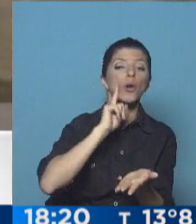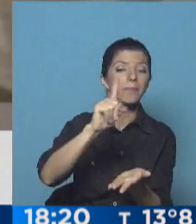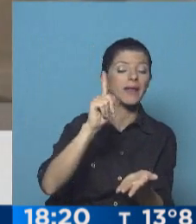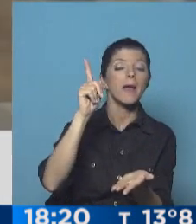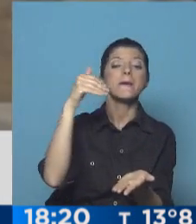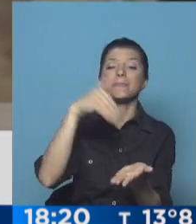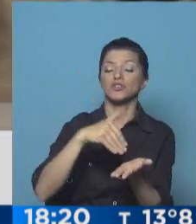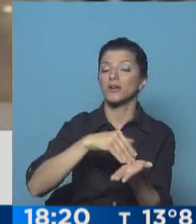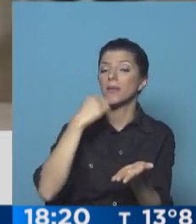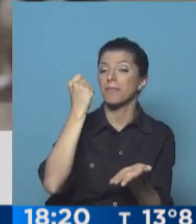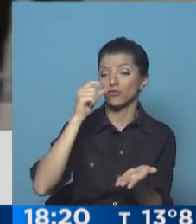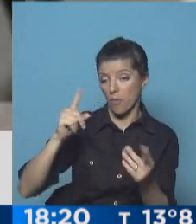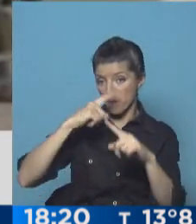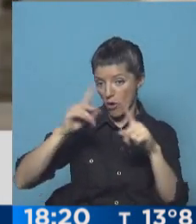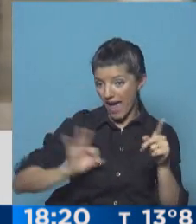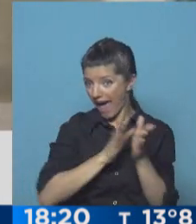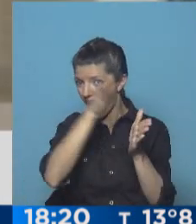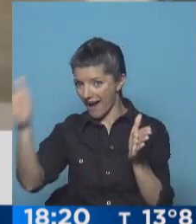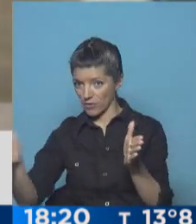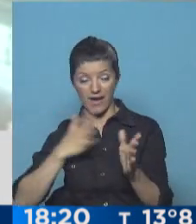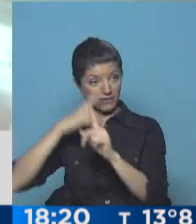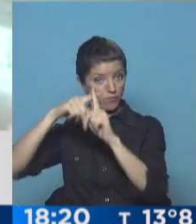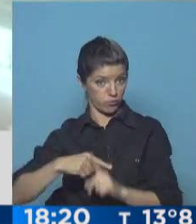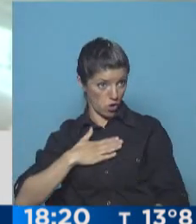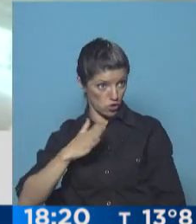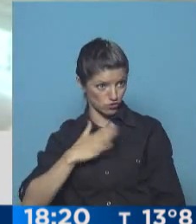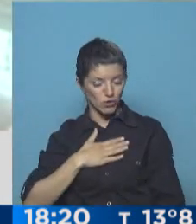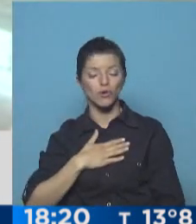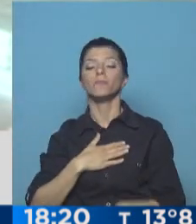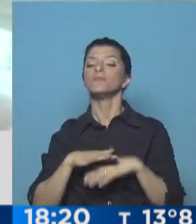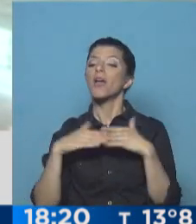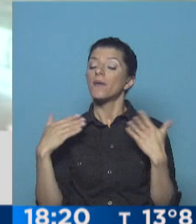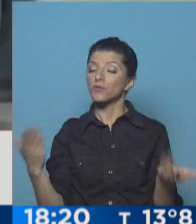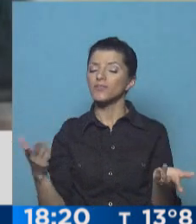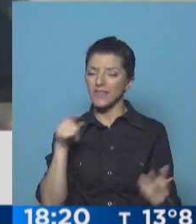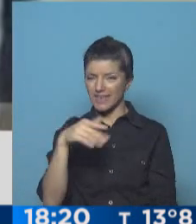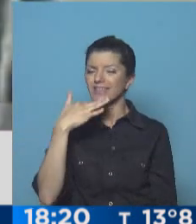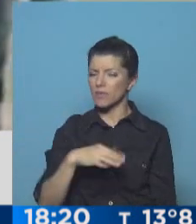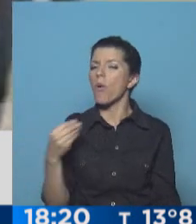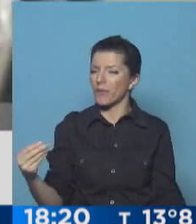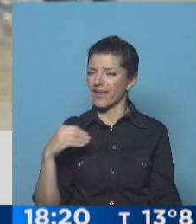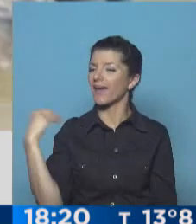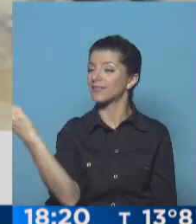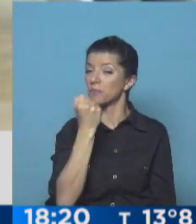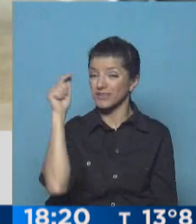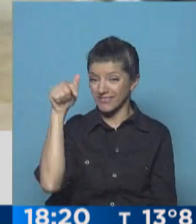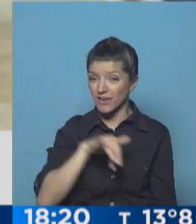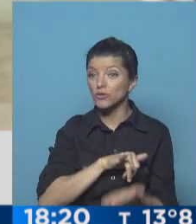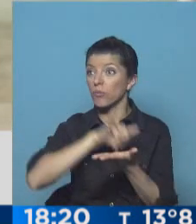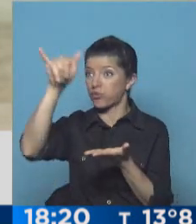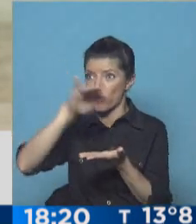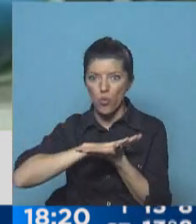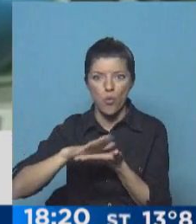de pesos anuales según nuestros cálculos. Así que nos da un panorama de por qué es importante estos nuevos vuelos y esta